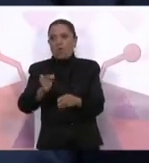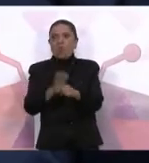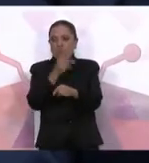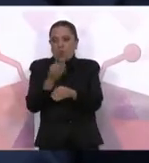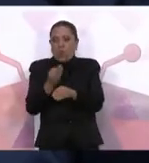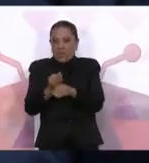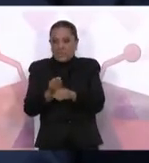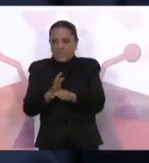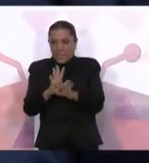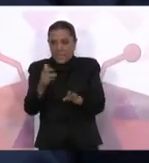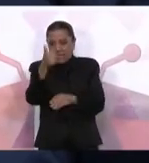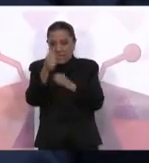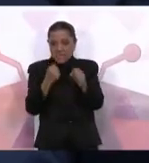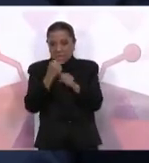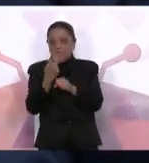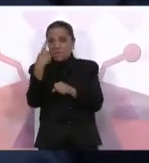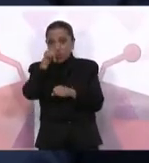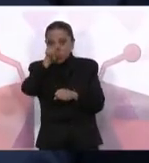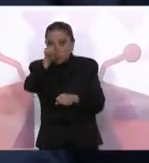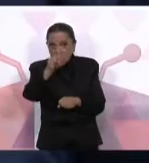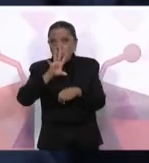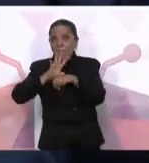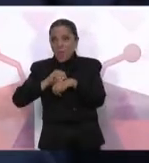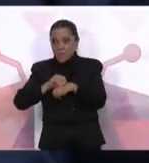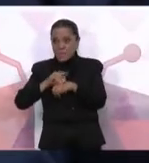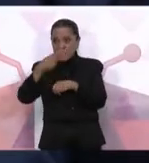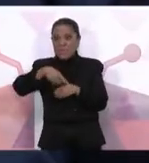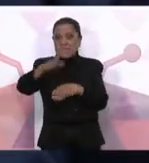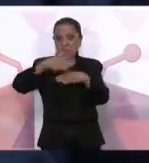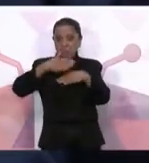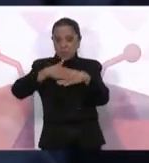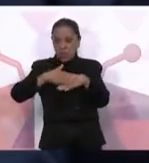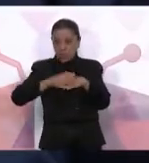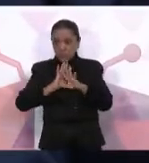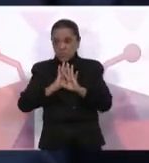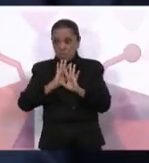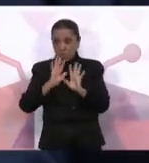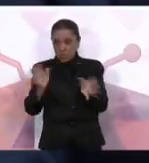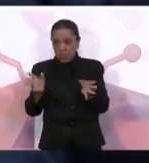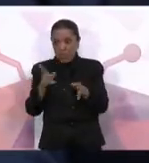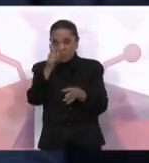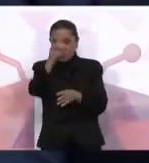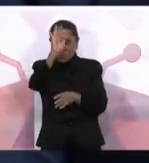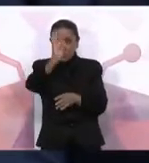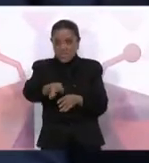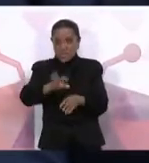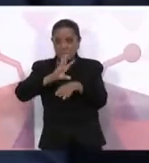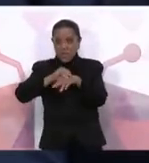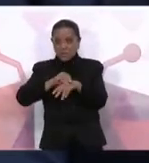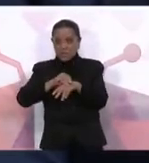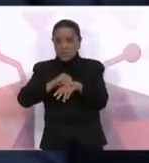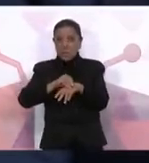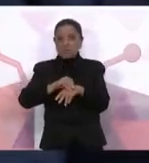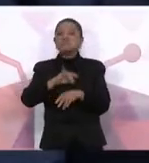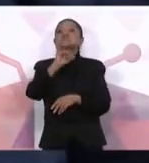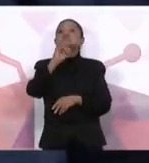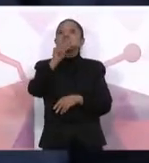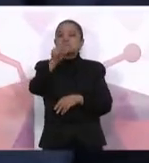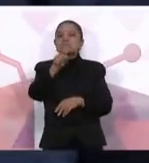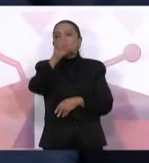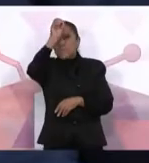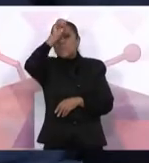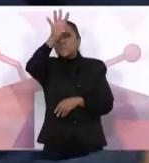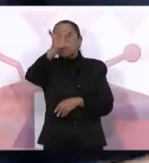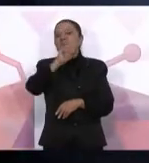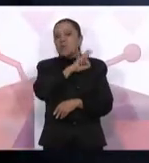operen a cielo abierto en el estado de morelos las minas son una posibilidad obviamente contaminar todo esto